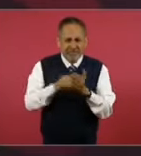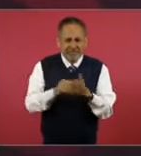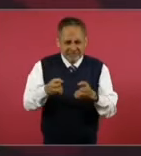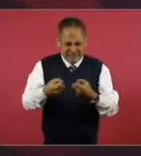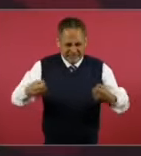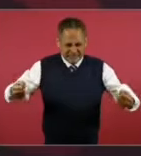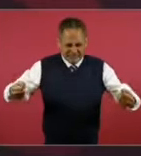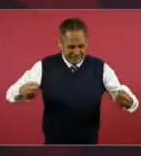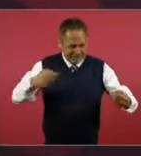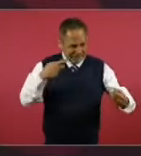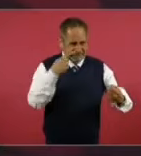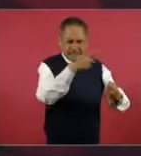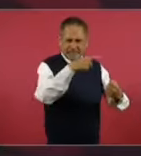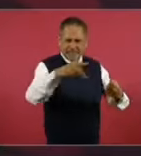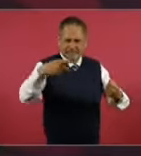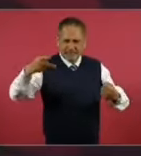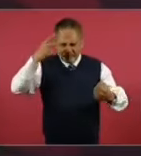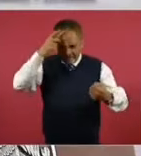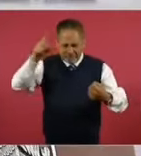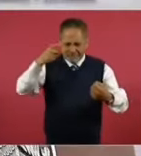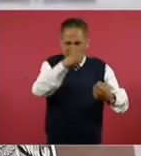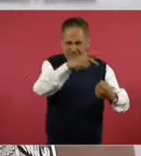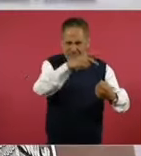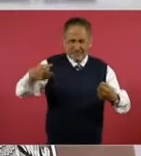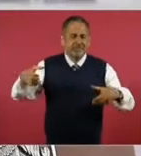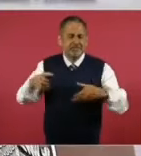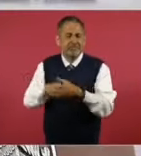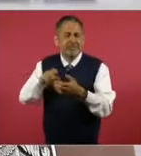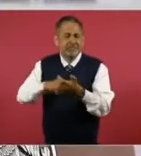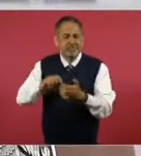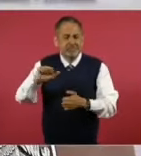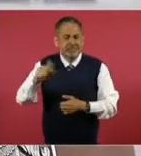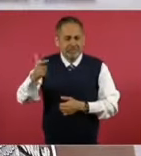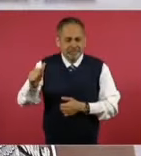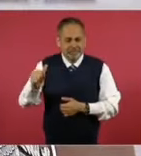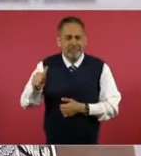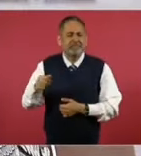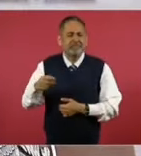lo que hace del AGA el segundo archivo más importante del país.